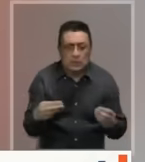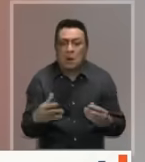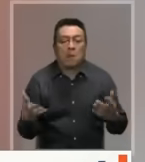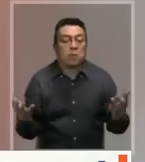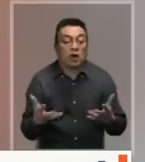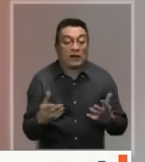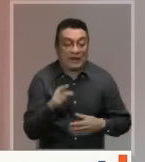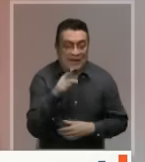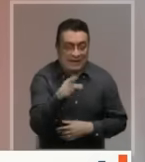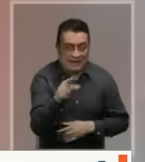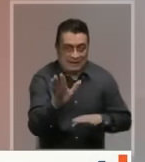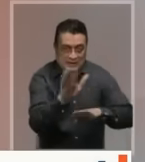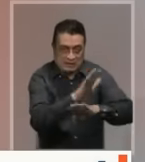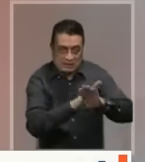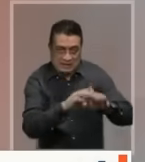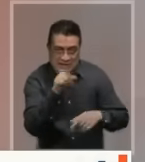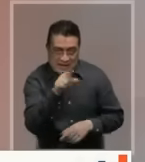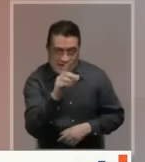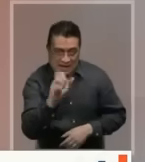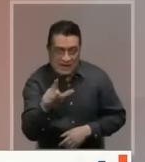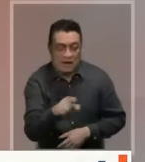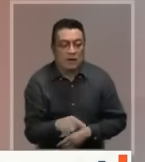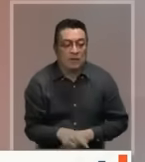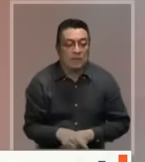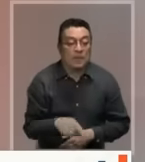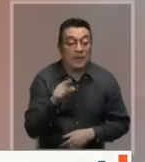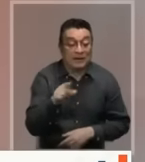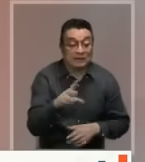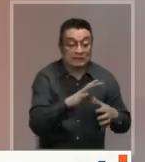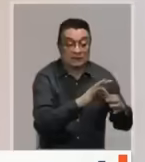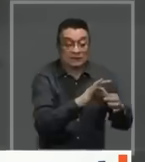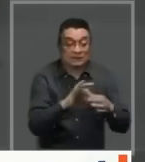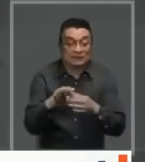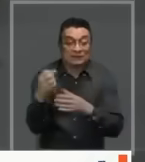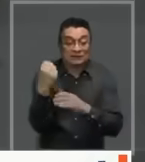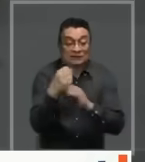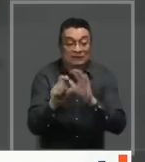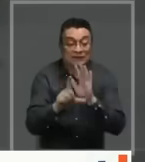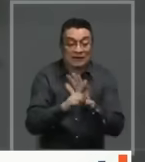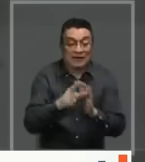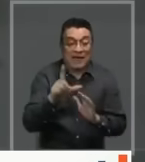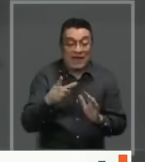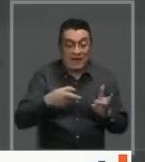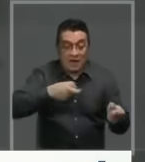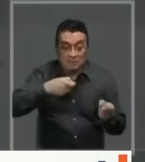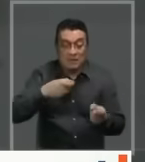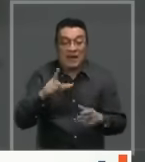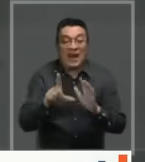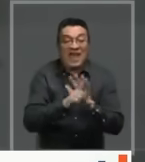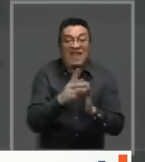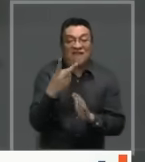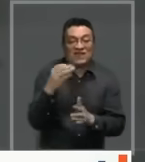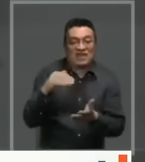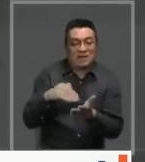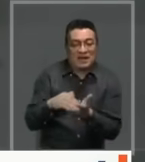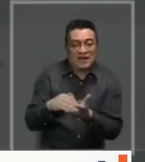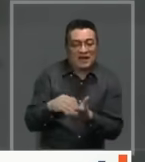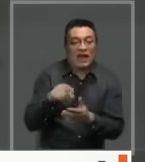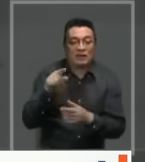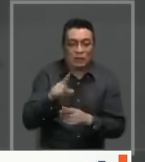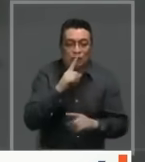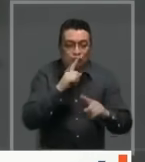él era el protegido. Una investigación en el contexto de infracción a la ley de armas y ley 20.000, denominada el